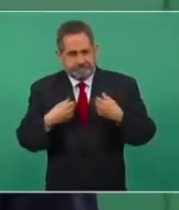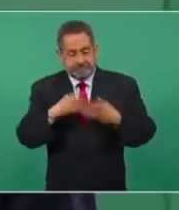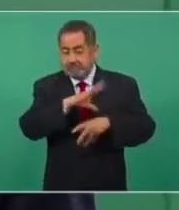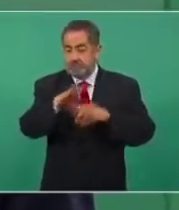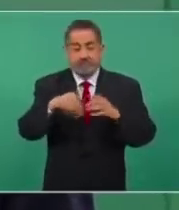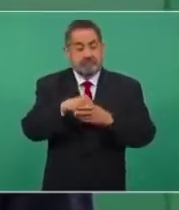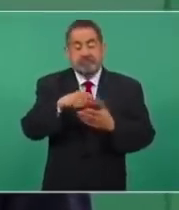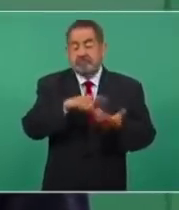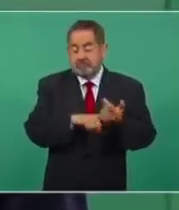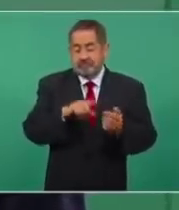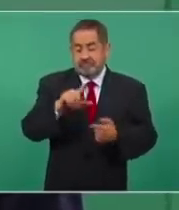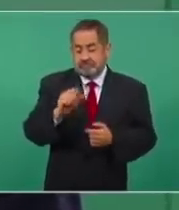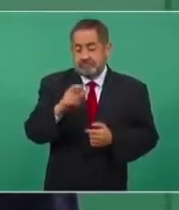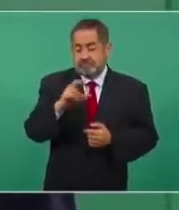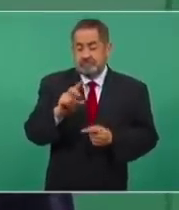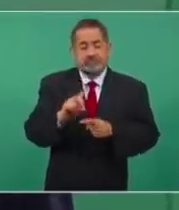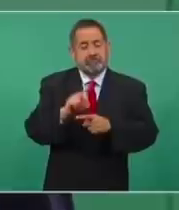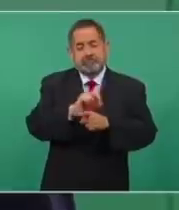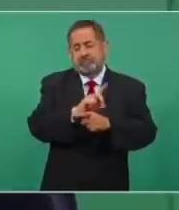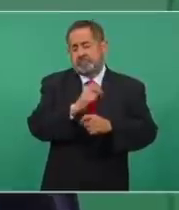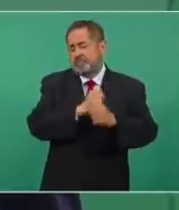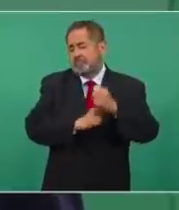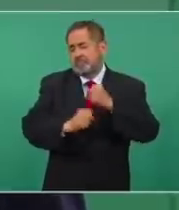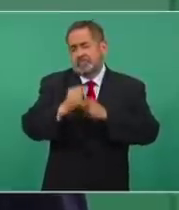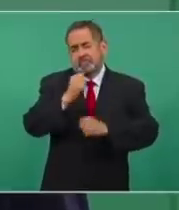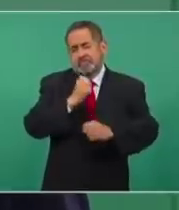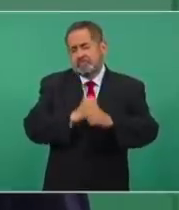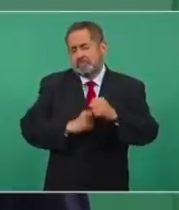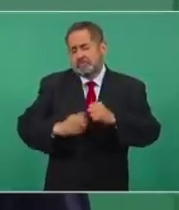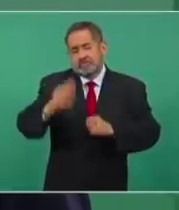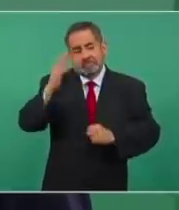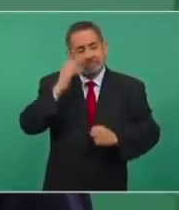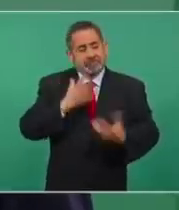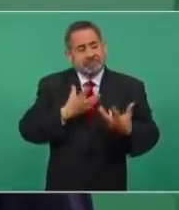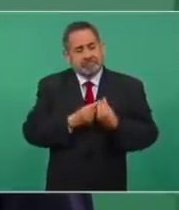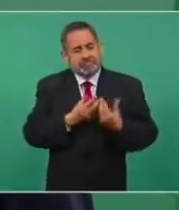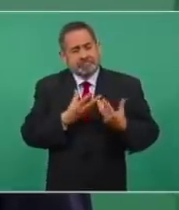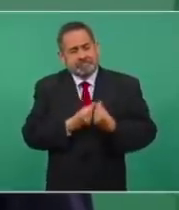todo, desde hace muchos años.